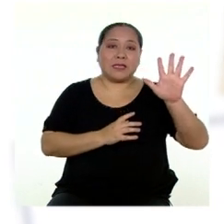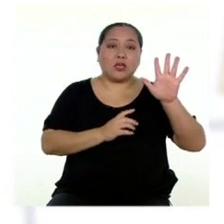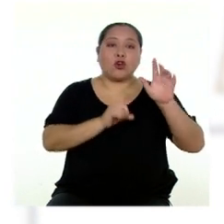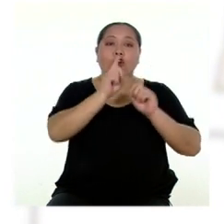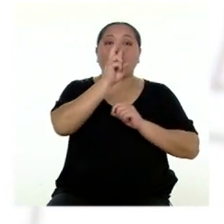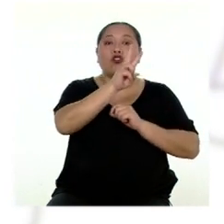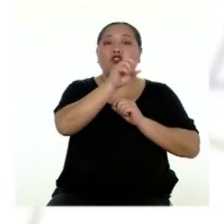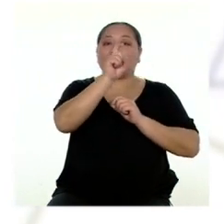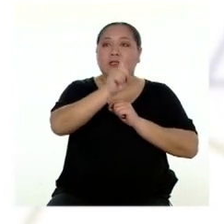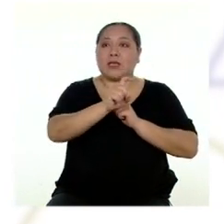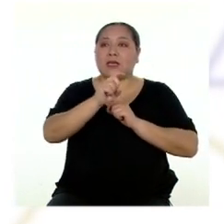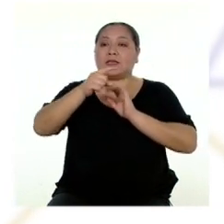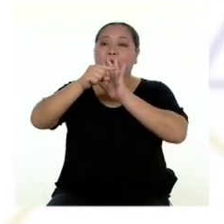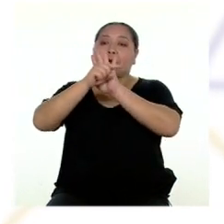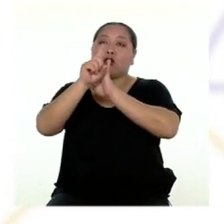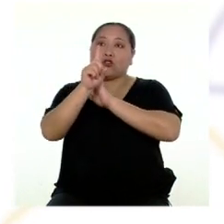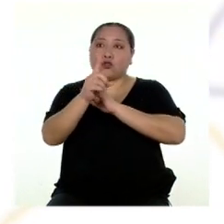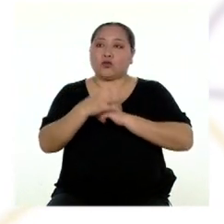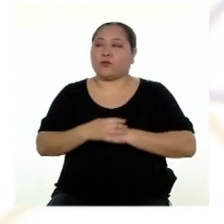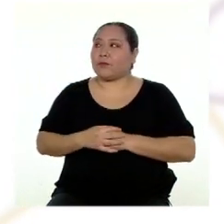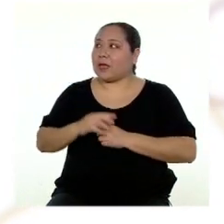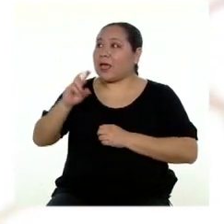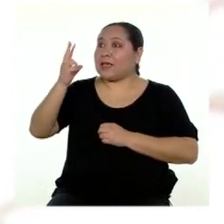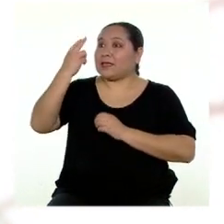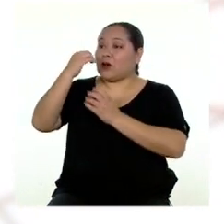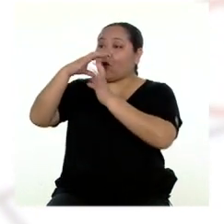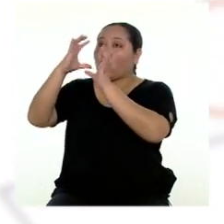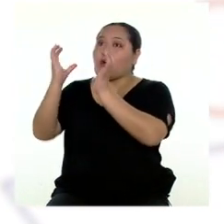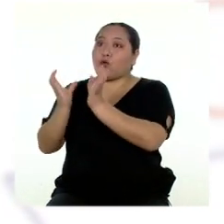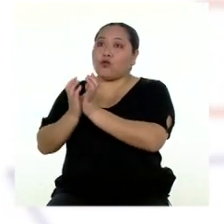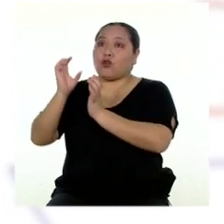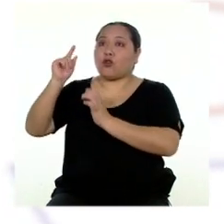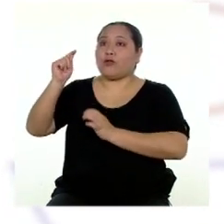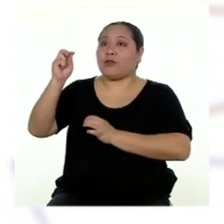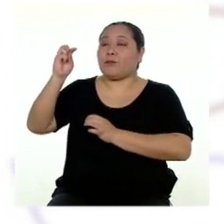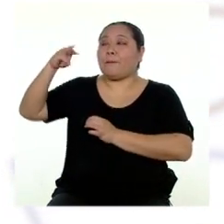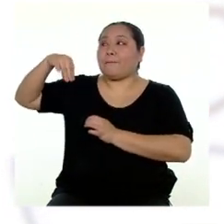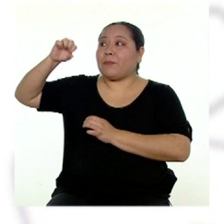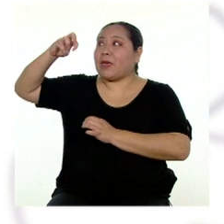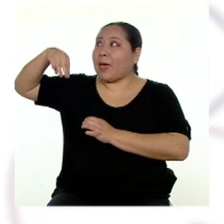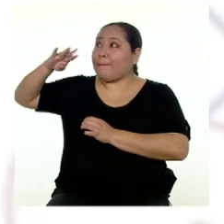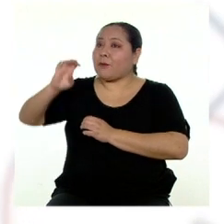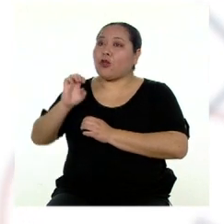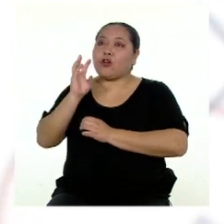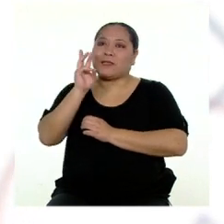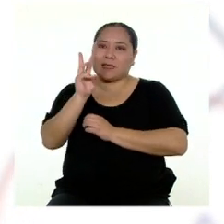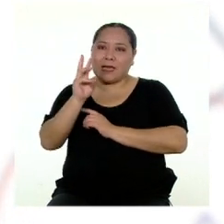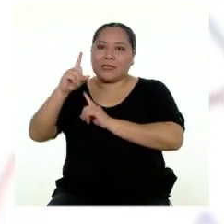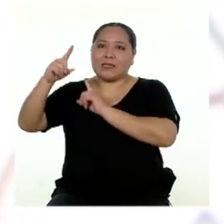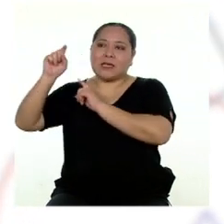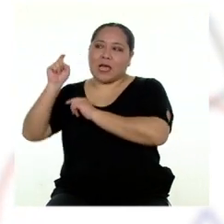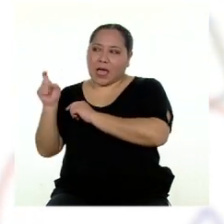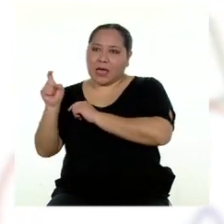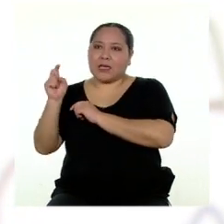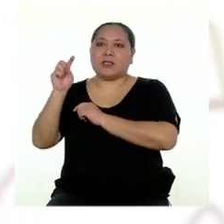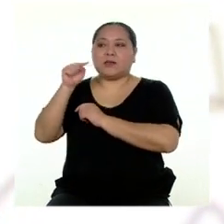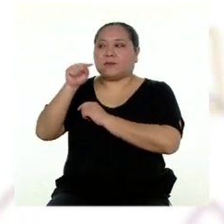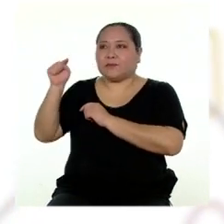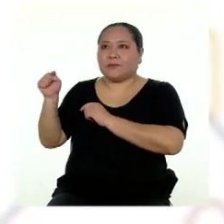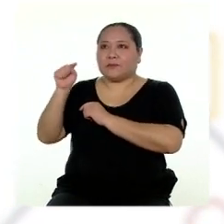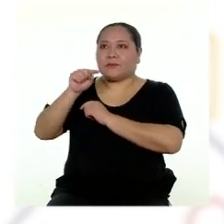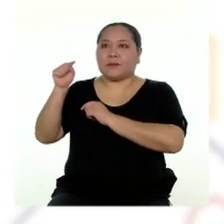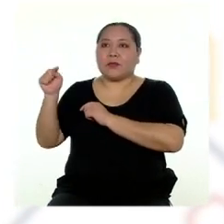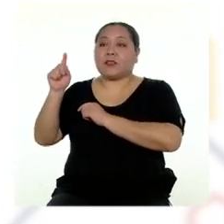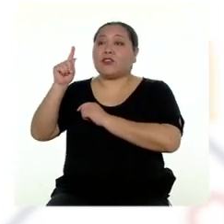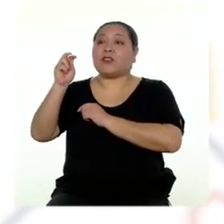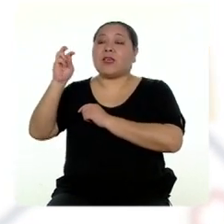2x y menos 1. ¿Y el segundo solo tiene como términos el 6 y la x? Exacto. Estos términos pueden